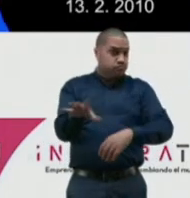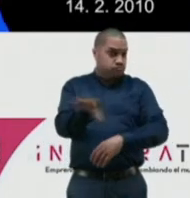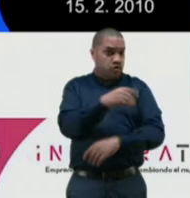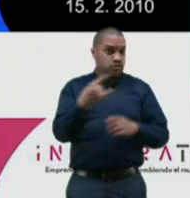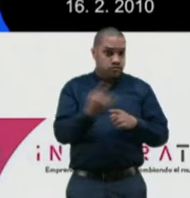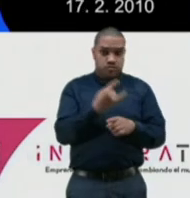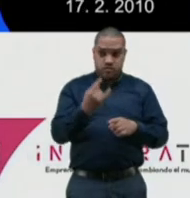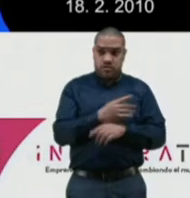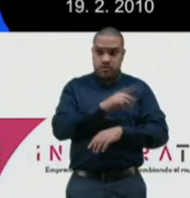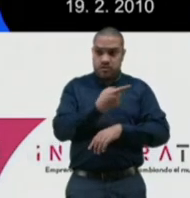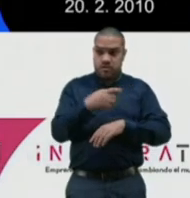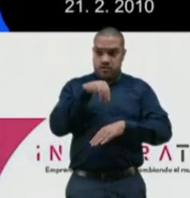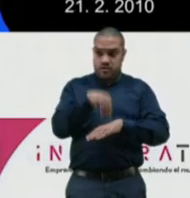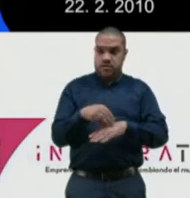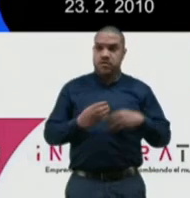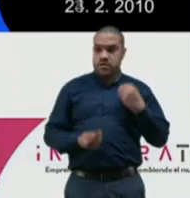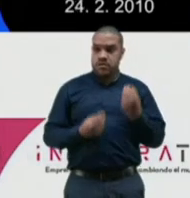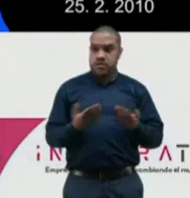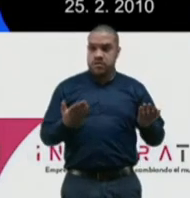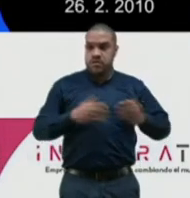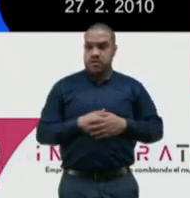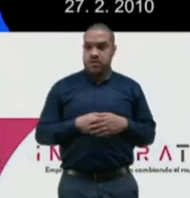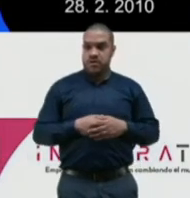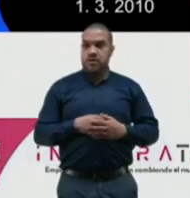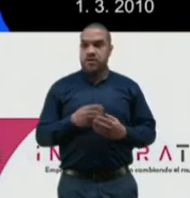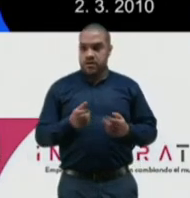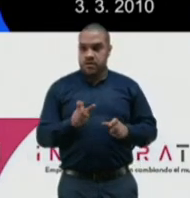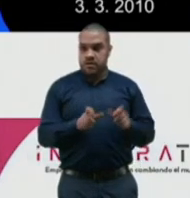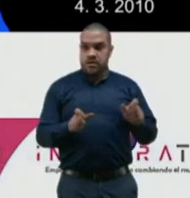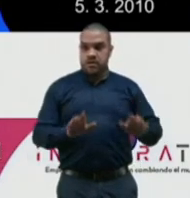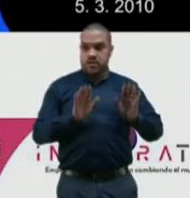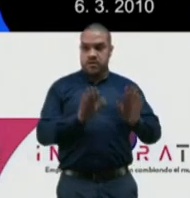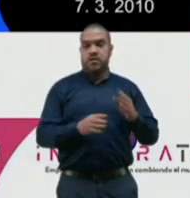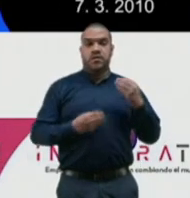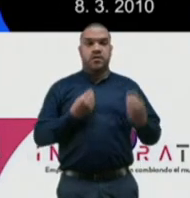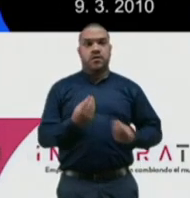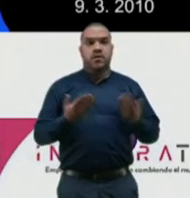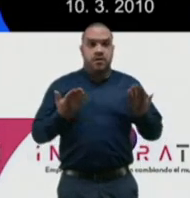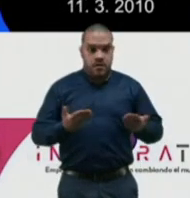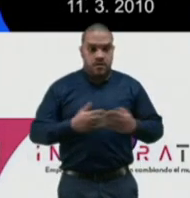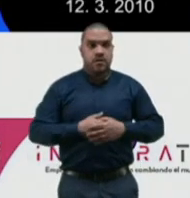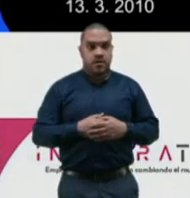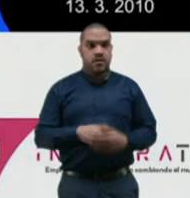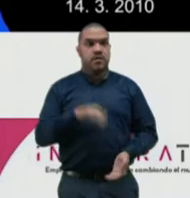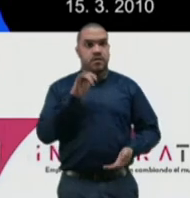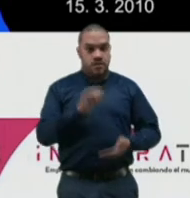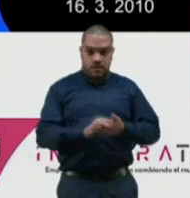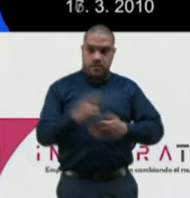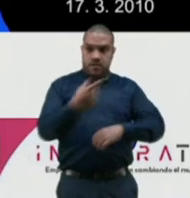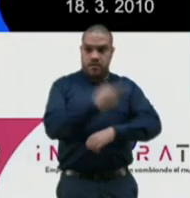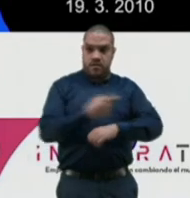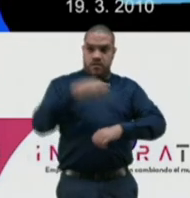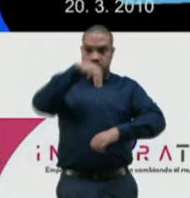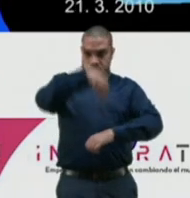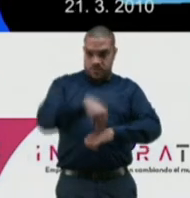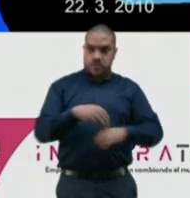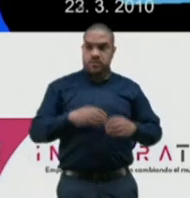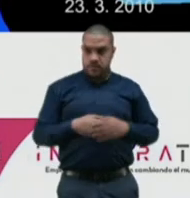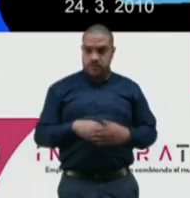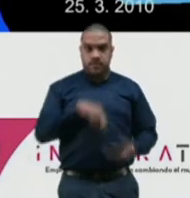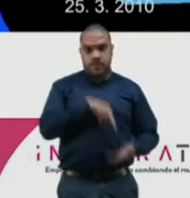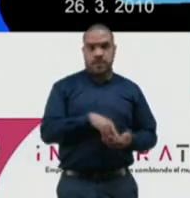Probablemente sea más común que cualquier otra cosa que podamos pensar. Gmail es efectiva,